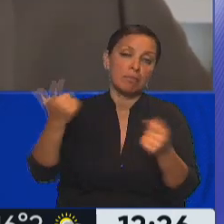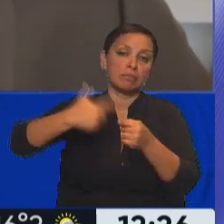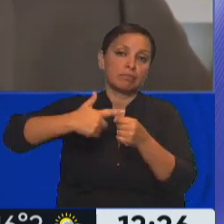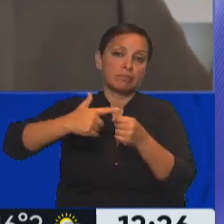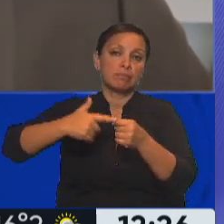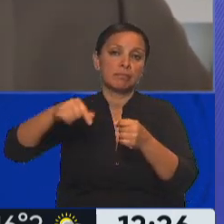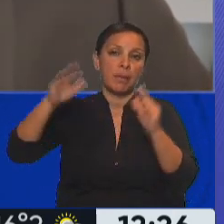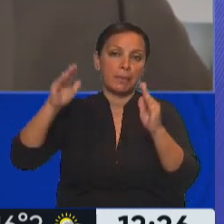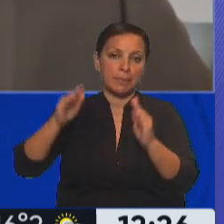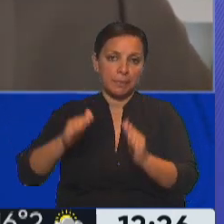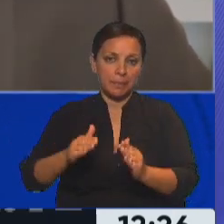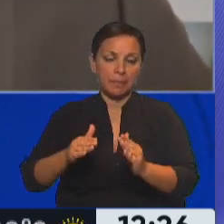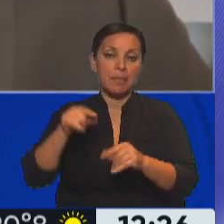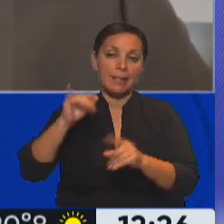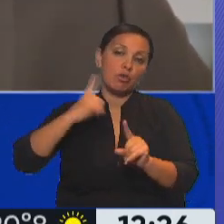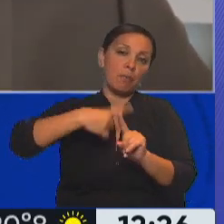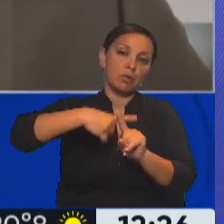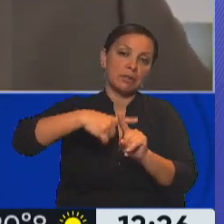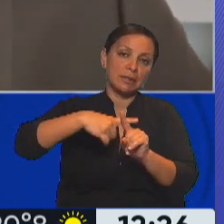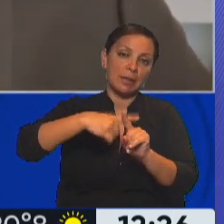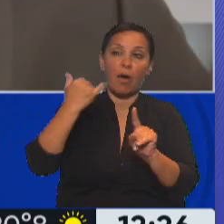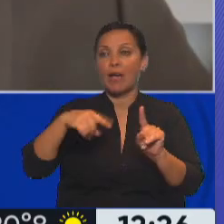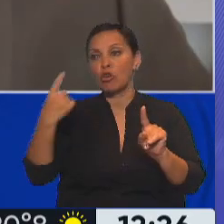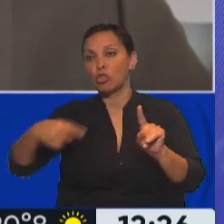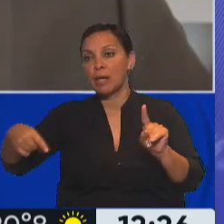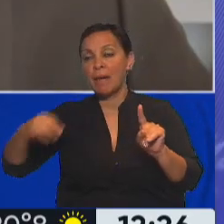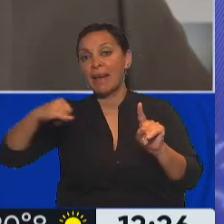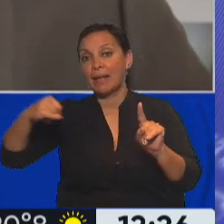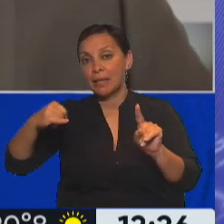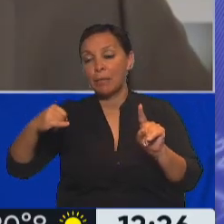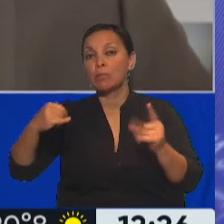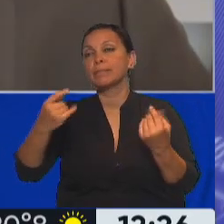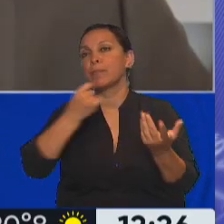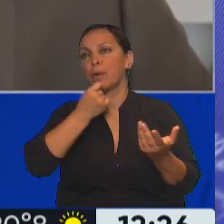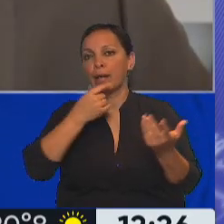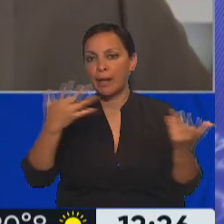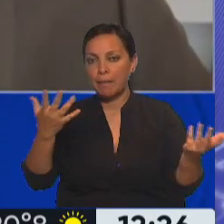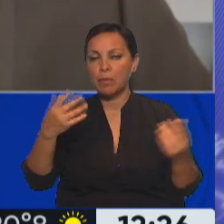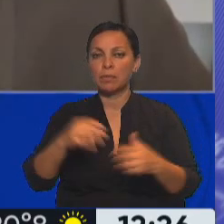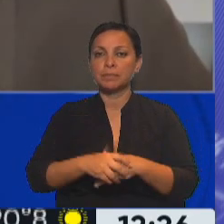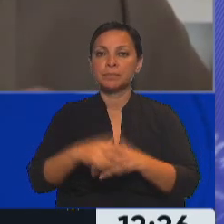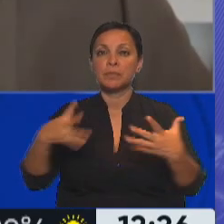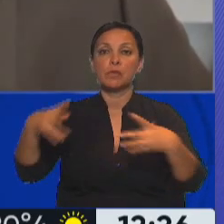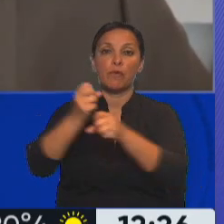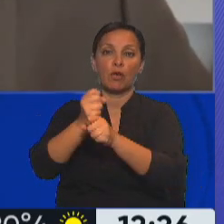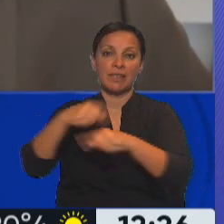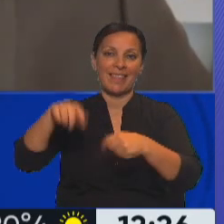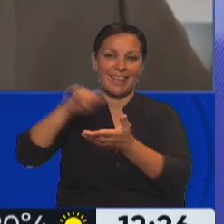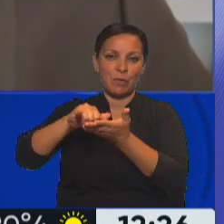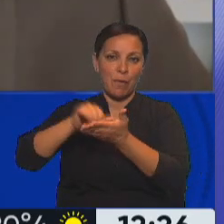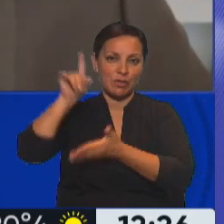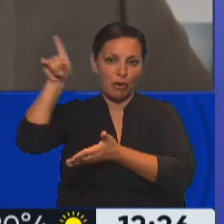parte positiva de otros temas que son negativos. Nos pega negativo, por ejemplo, la baja de las bolsas en Estados Unidos de estas